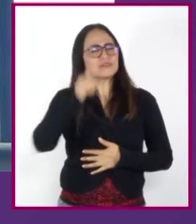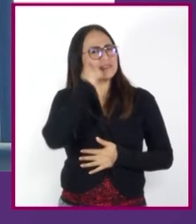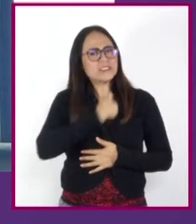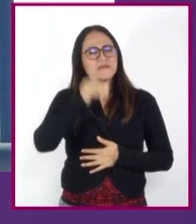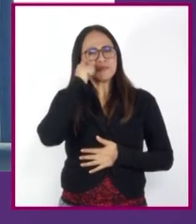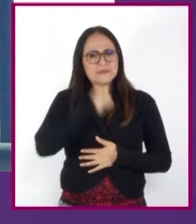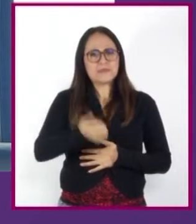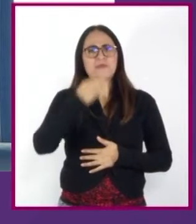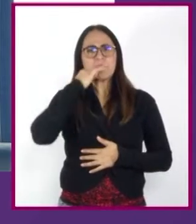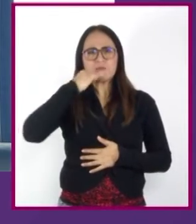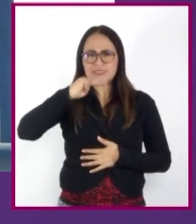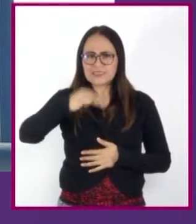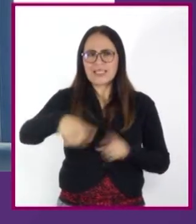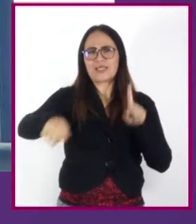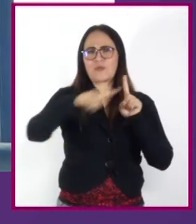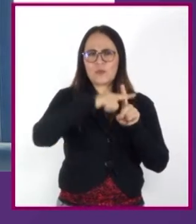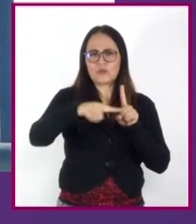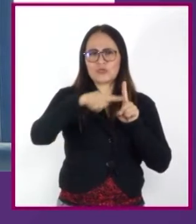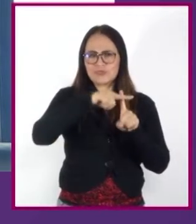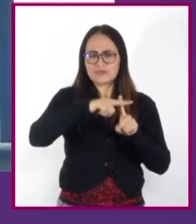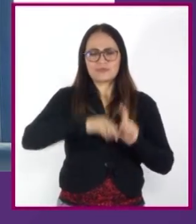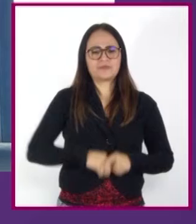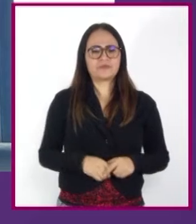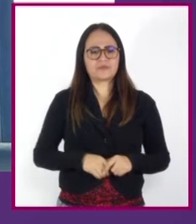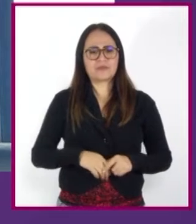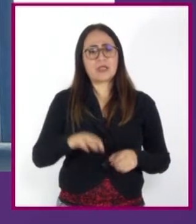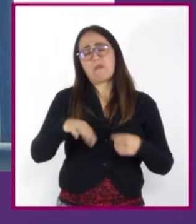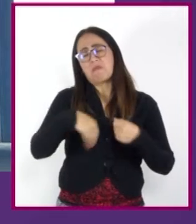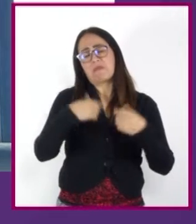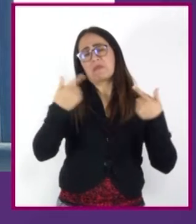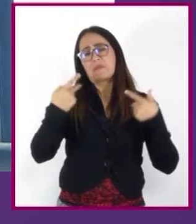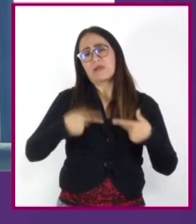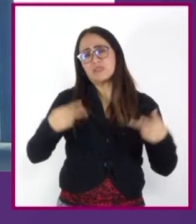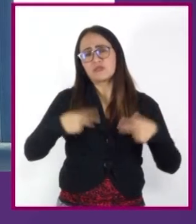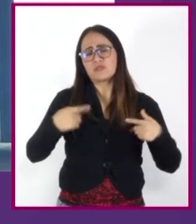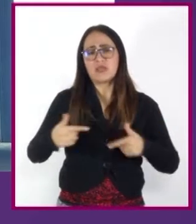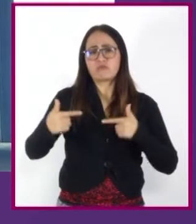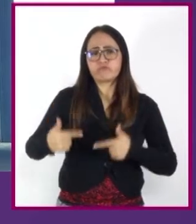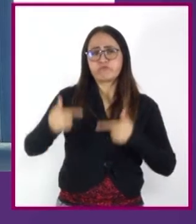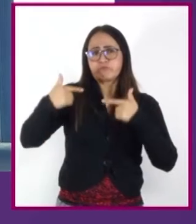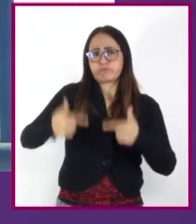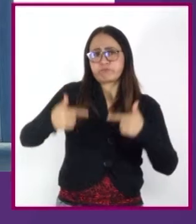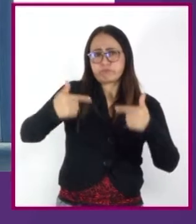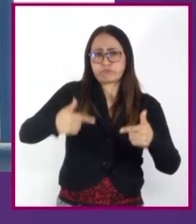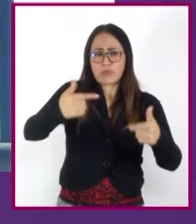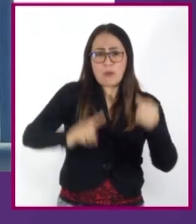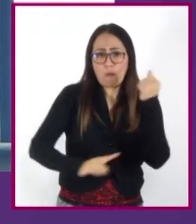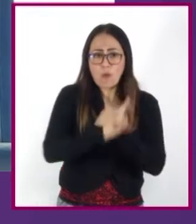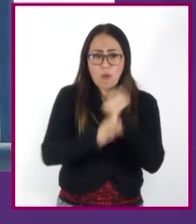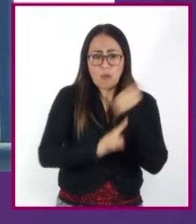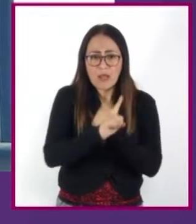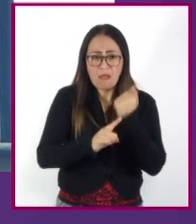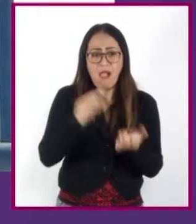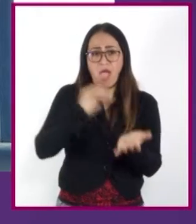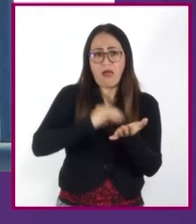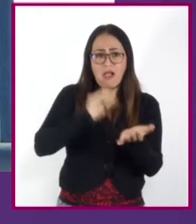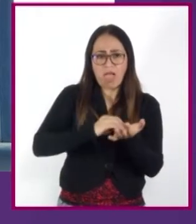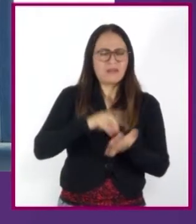buen mensaje para que las siguientes generaciones no tengan este tipo de problemas. Tú siéntete muy